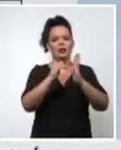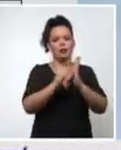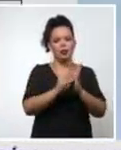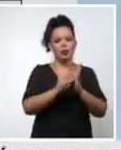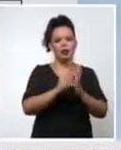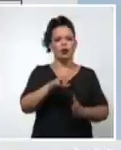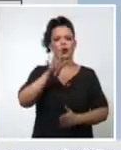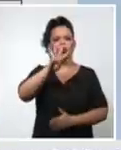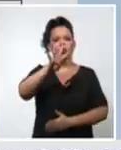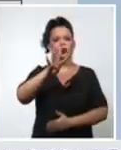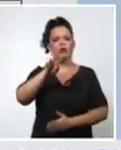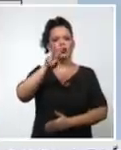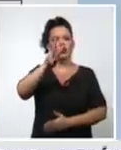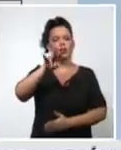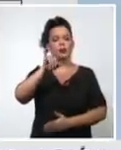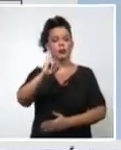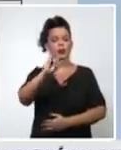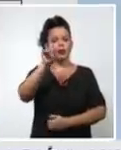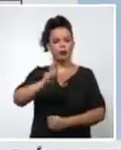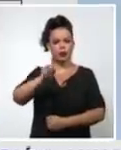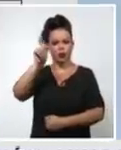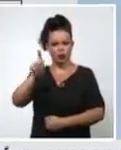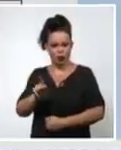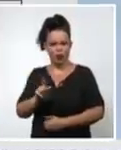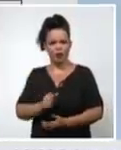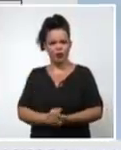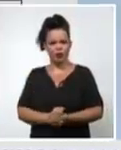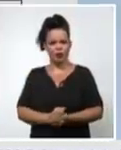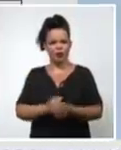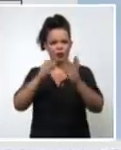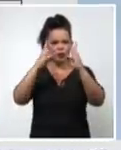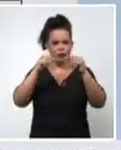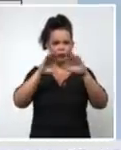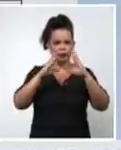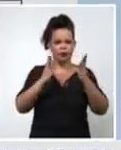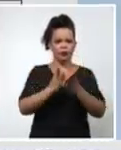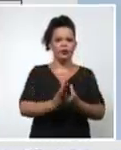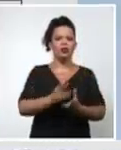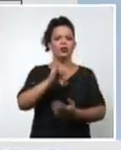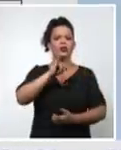6.426 personas y ya se acumulan